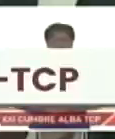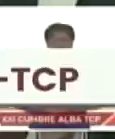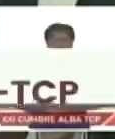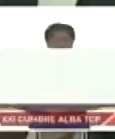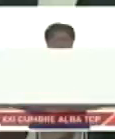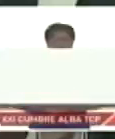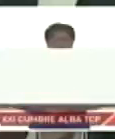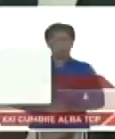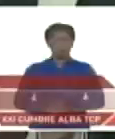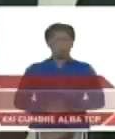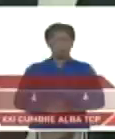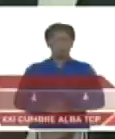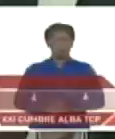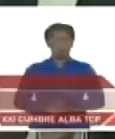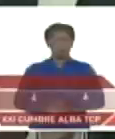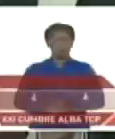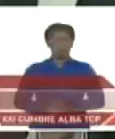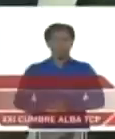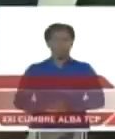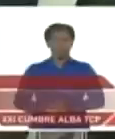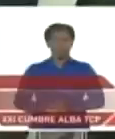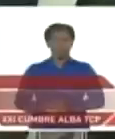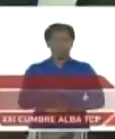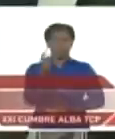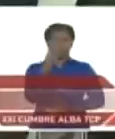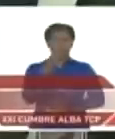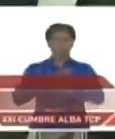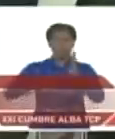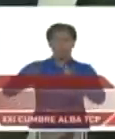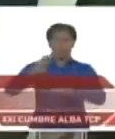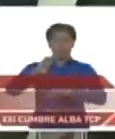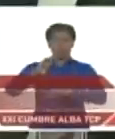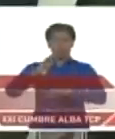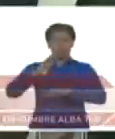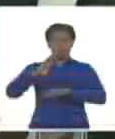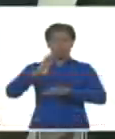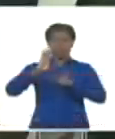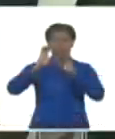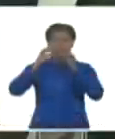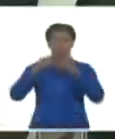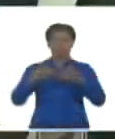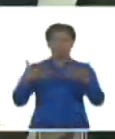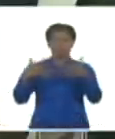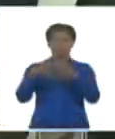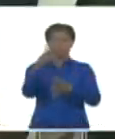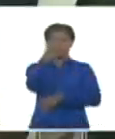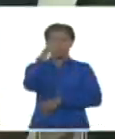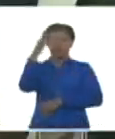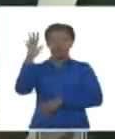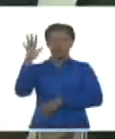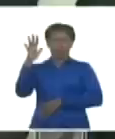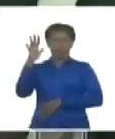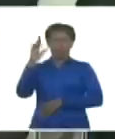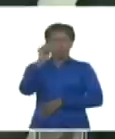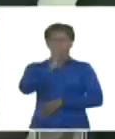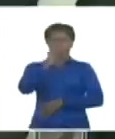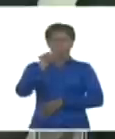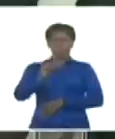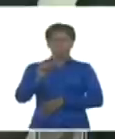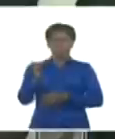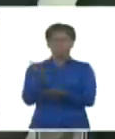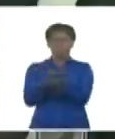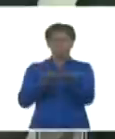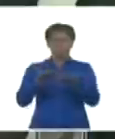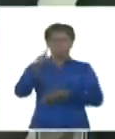Distinguido primer ministro de San Vicente, ministros de Relaciones Exteriores, distinguidos jefes de